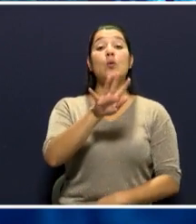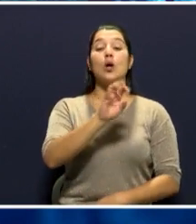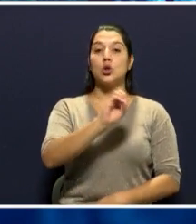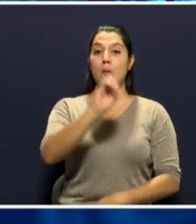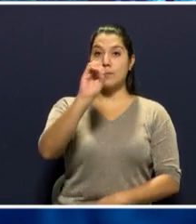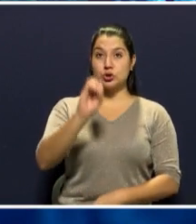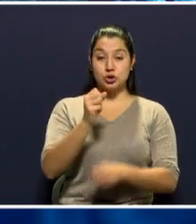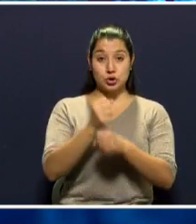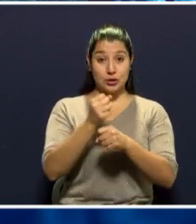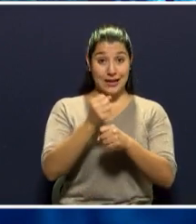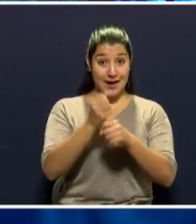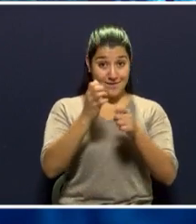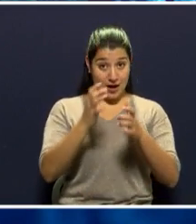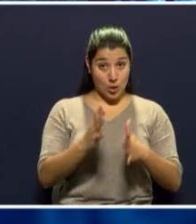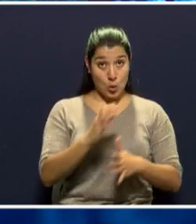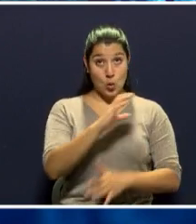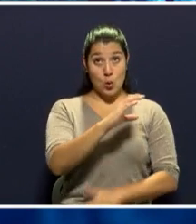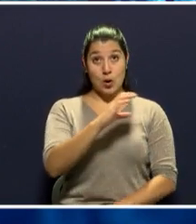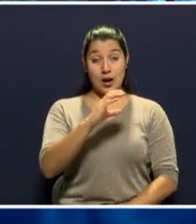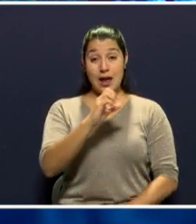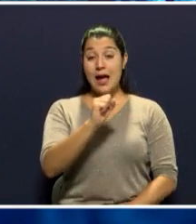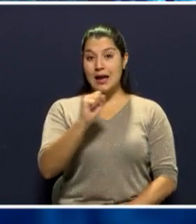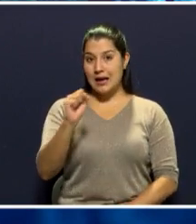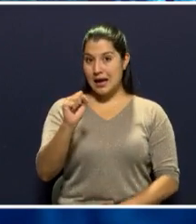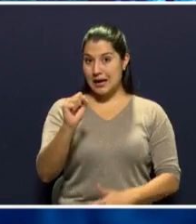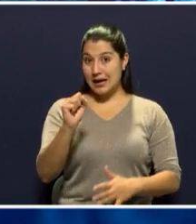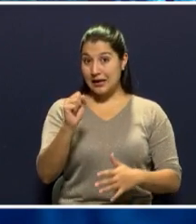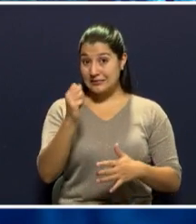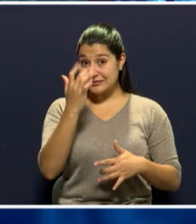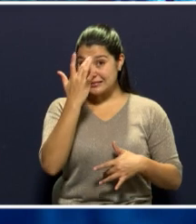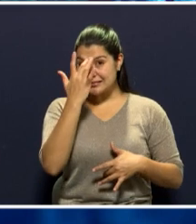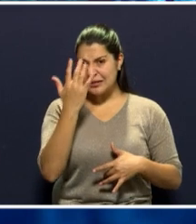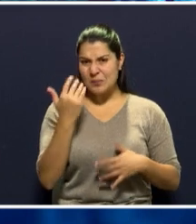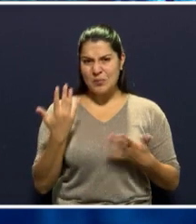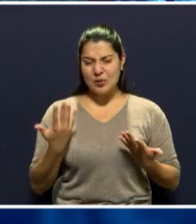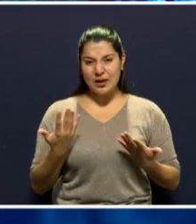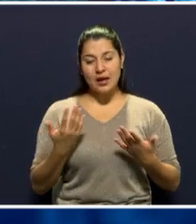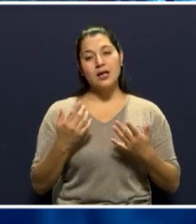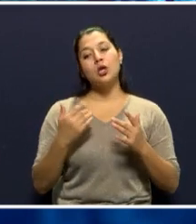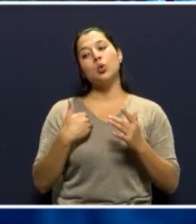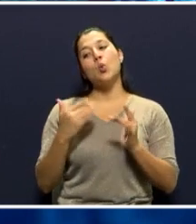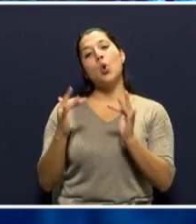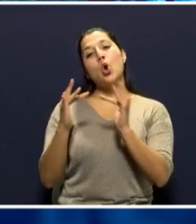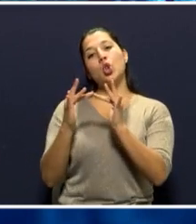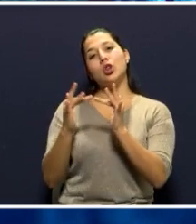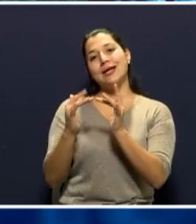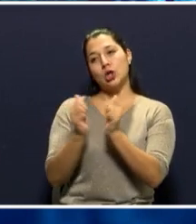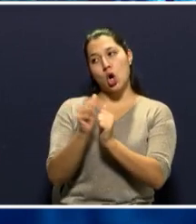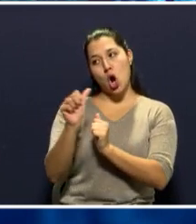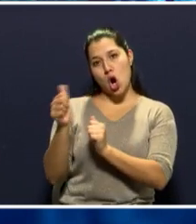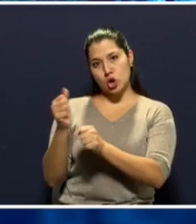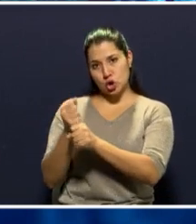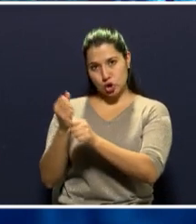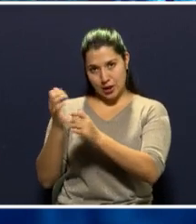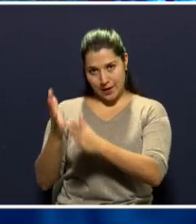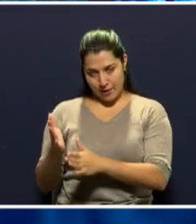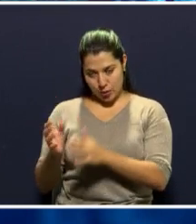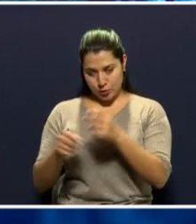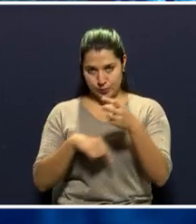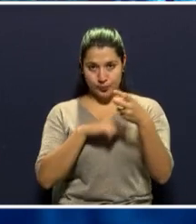del personal de la Caja que se contagió fue por contacto con otro funcionario. El